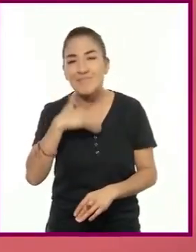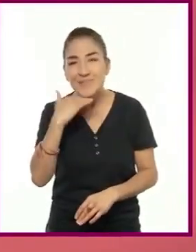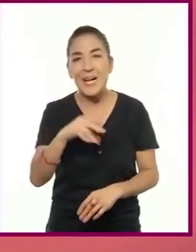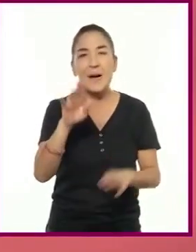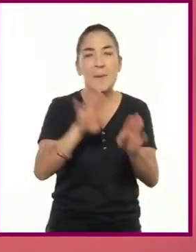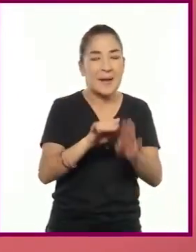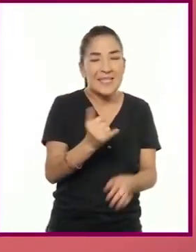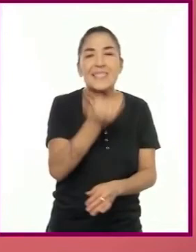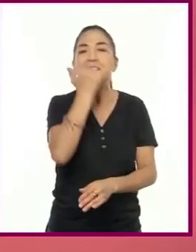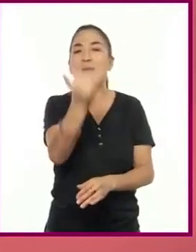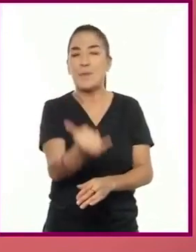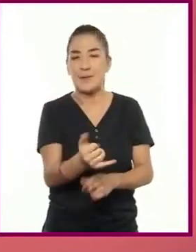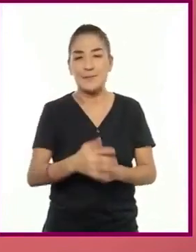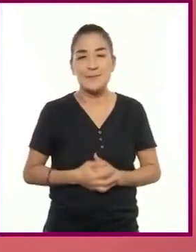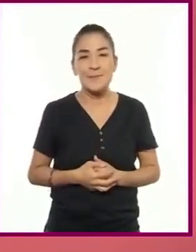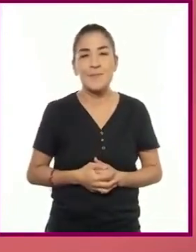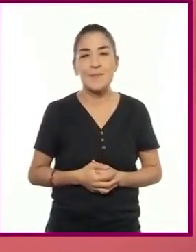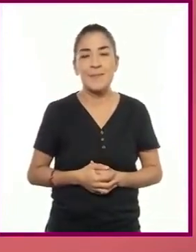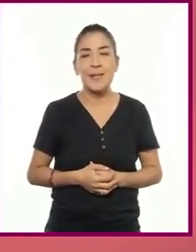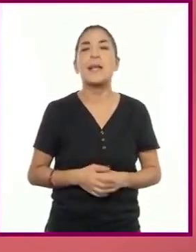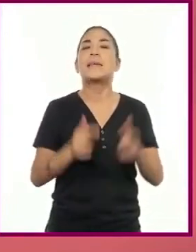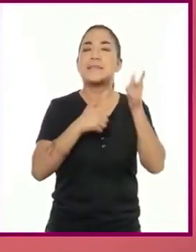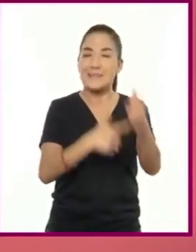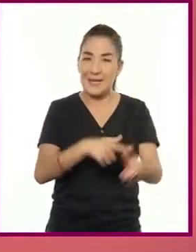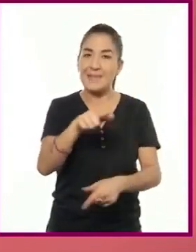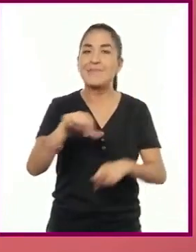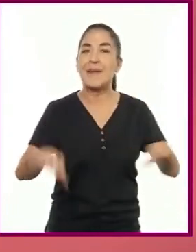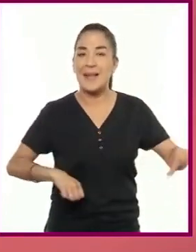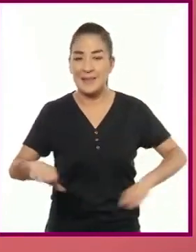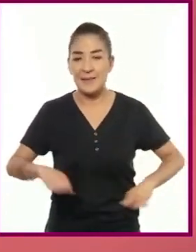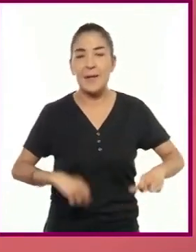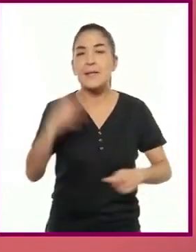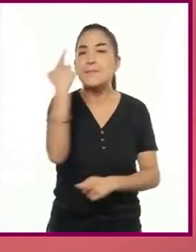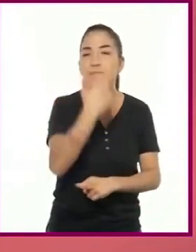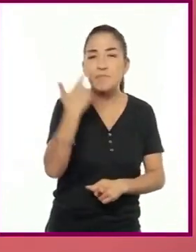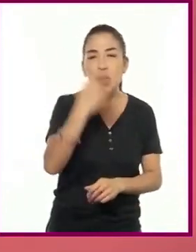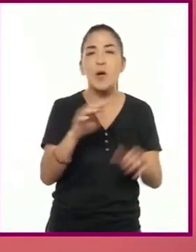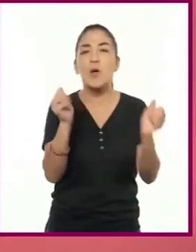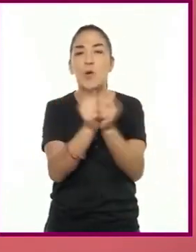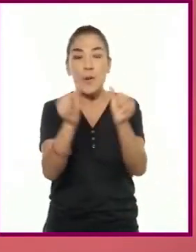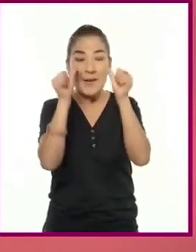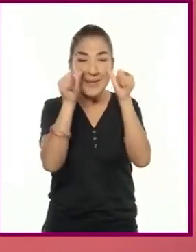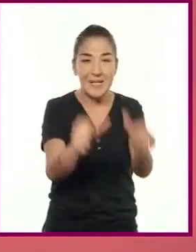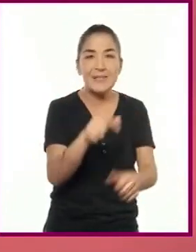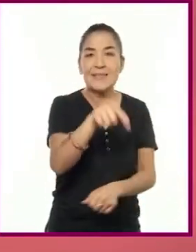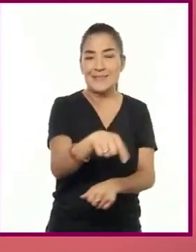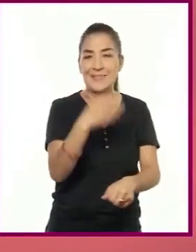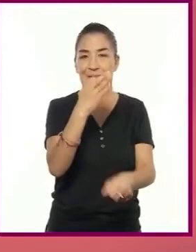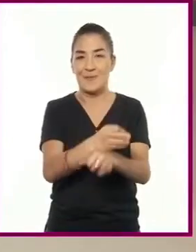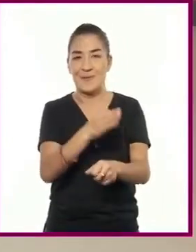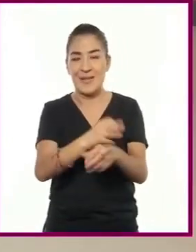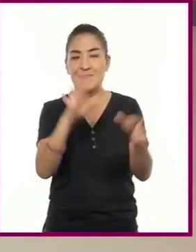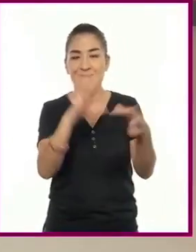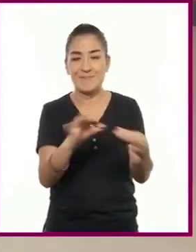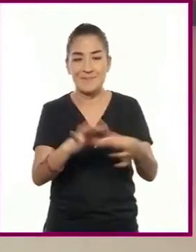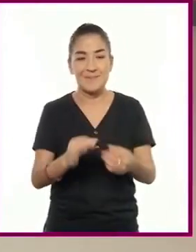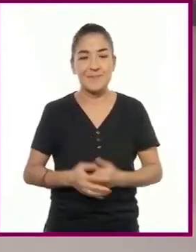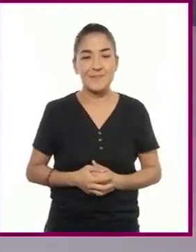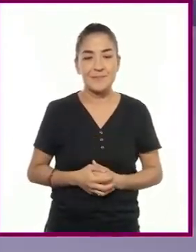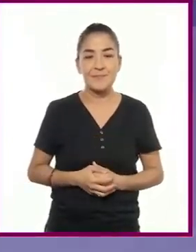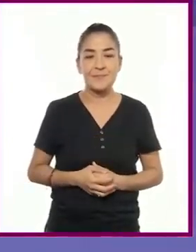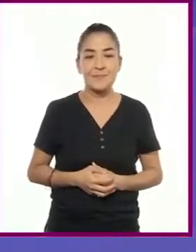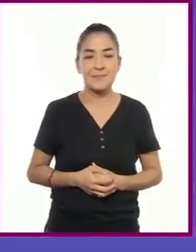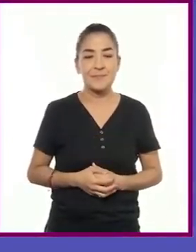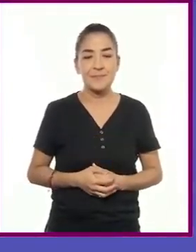hagan equivocarse. Pero sigamos con nuestro ejercicio. Revisemos con atención el siguiente texto.